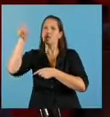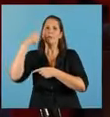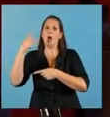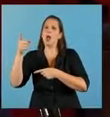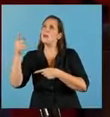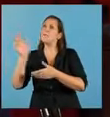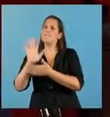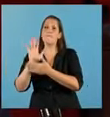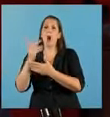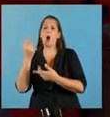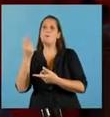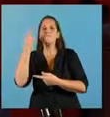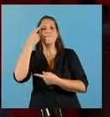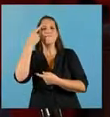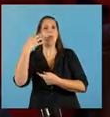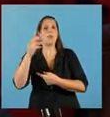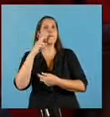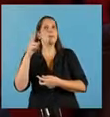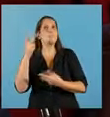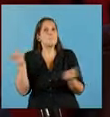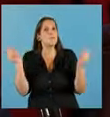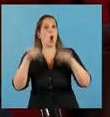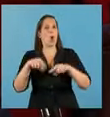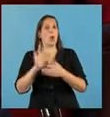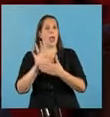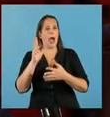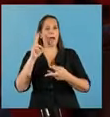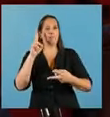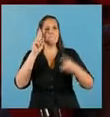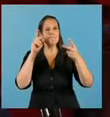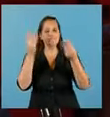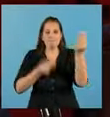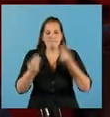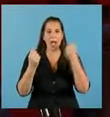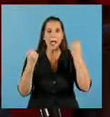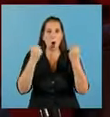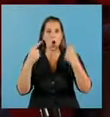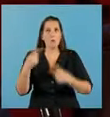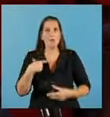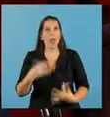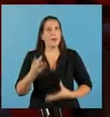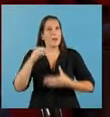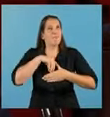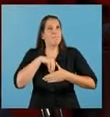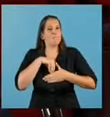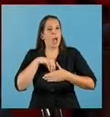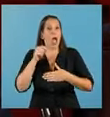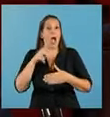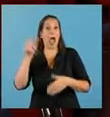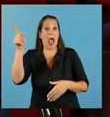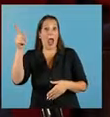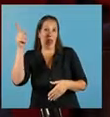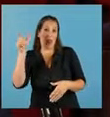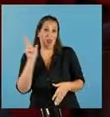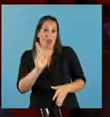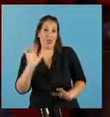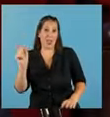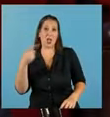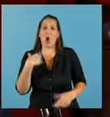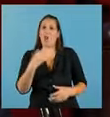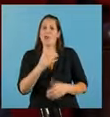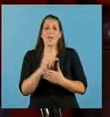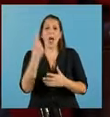llamamiento a construir una economía con alma. Se trata, dijo, de ser capaces de sacarnos las escamas de los